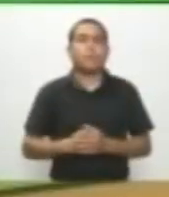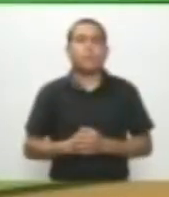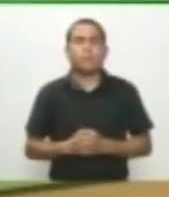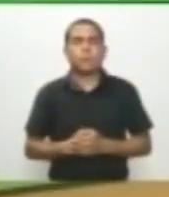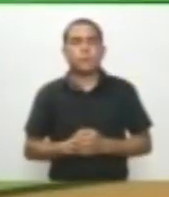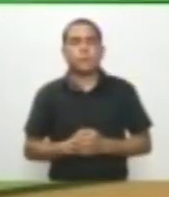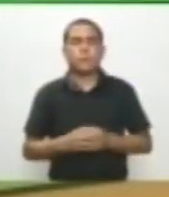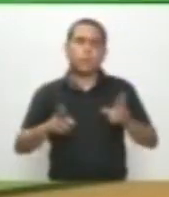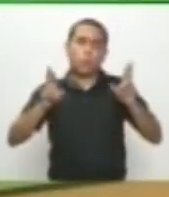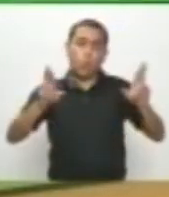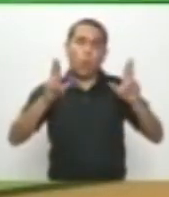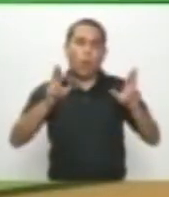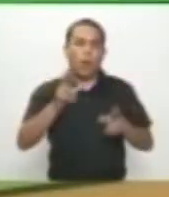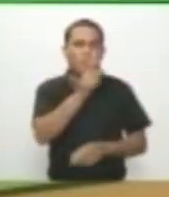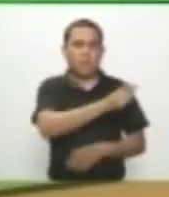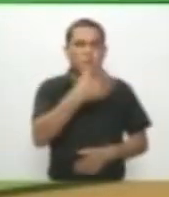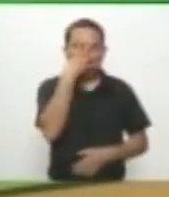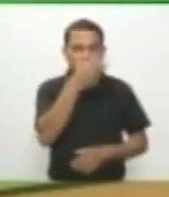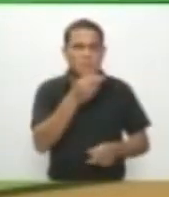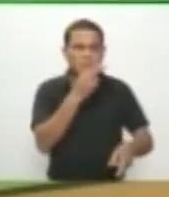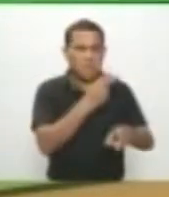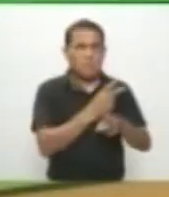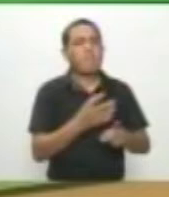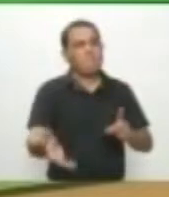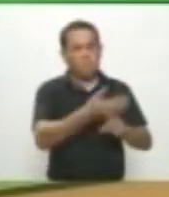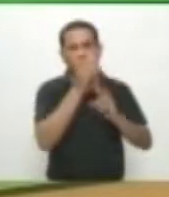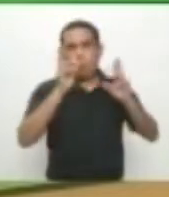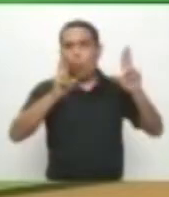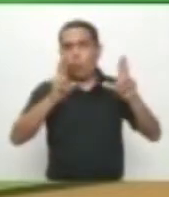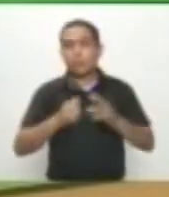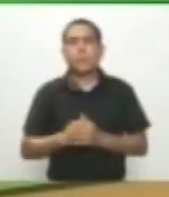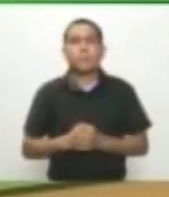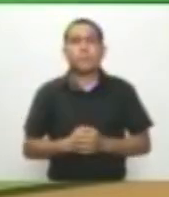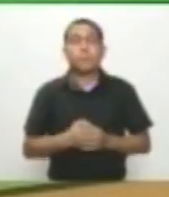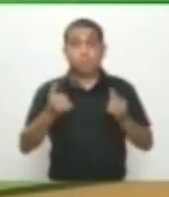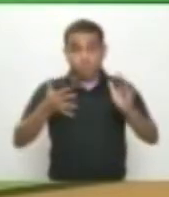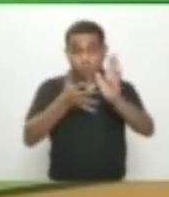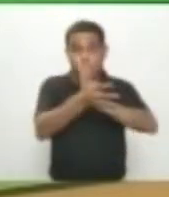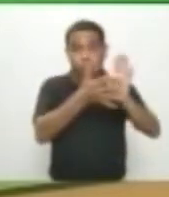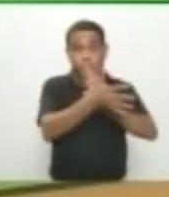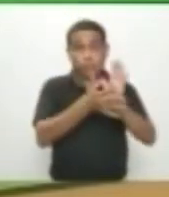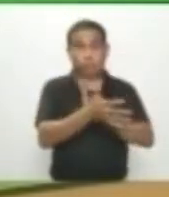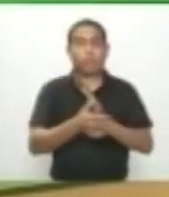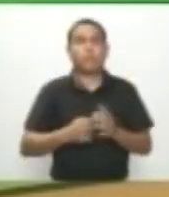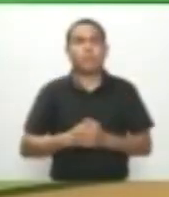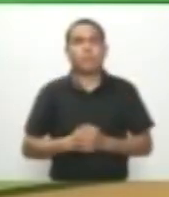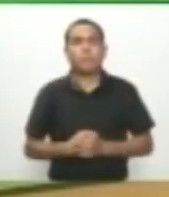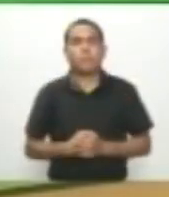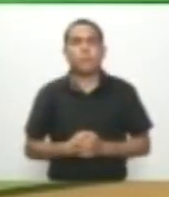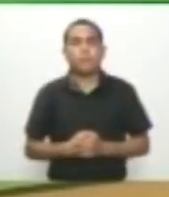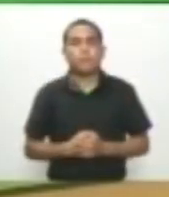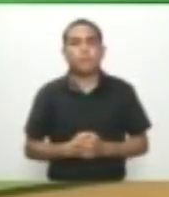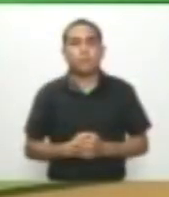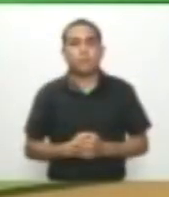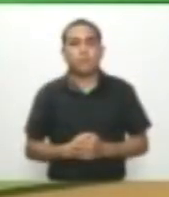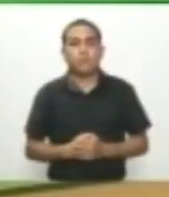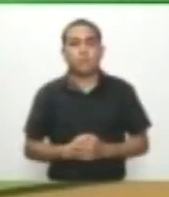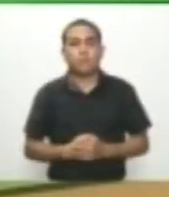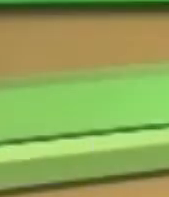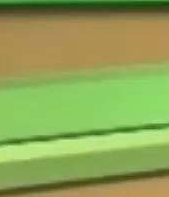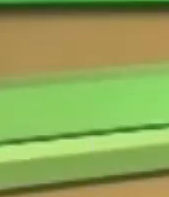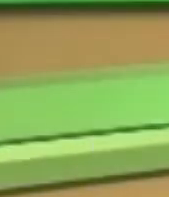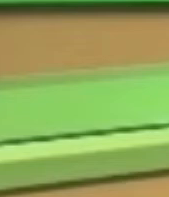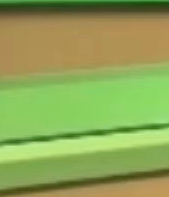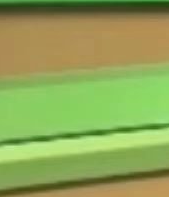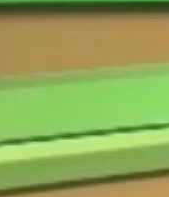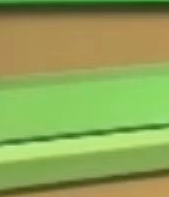Bien, ojalá logren capturar al asesino lo más pronto posible. Vamos con más información comercial. Barranquillero en la jugada,